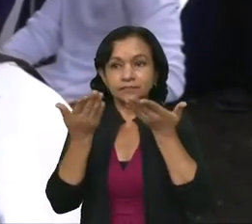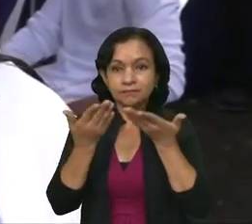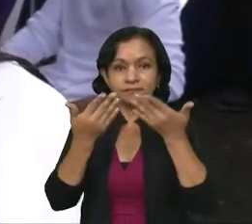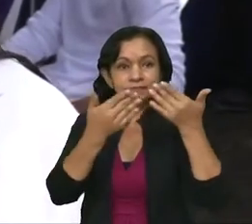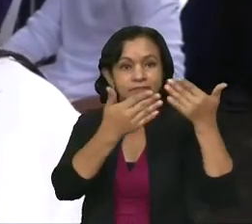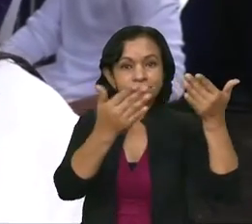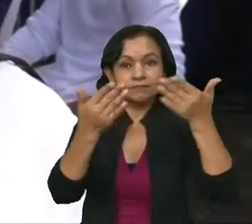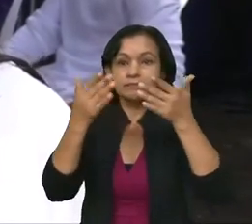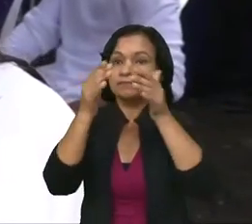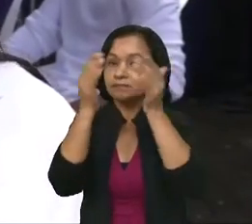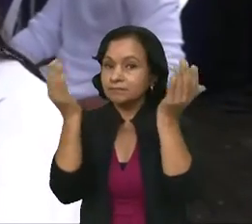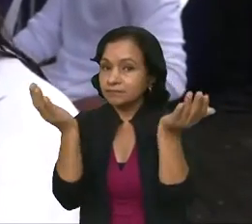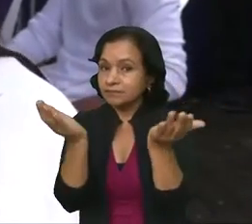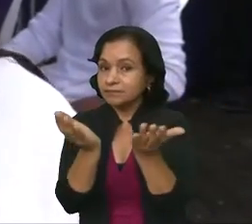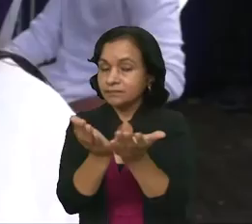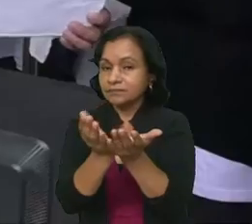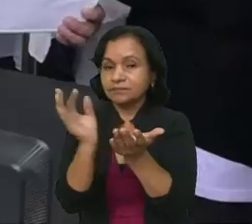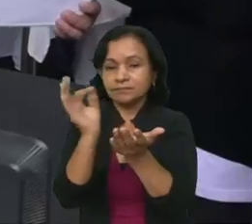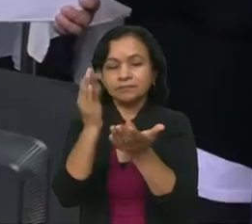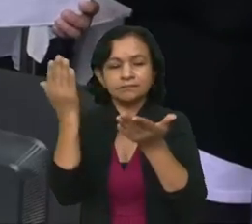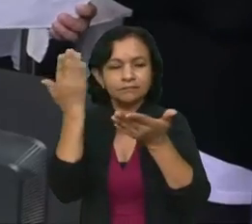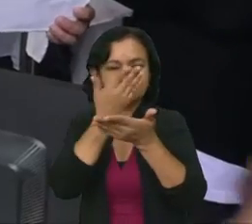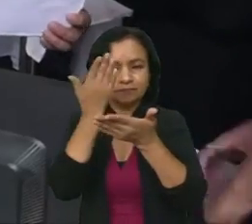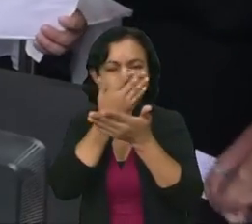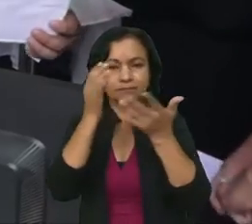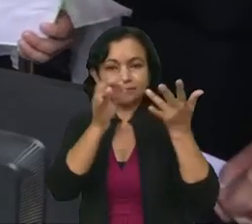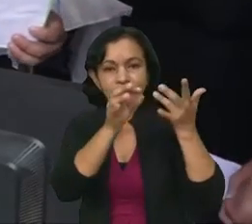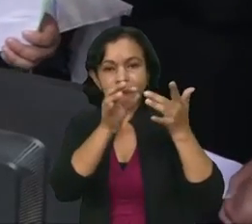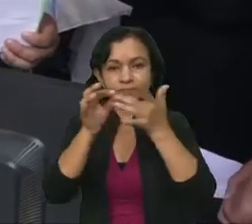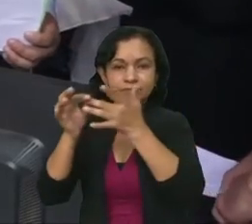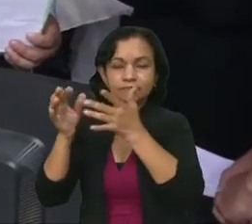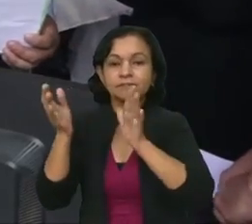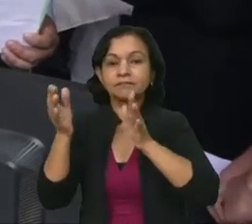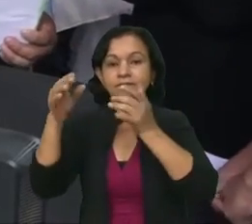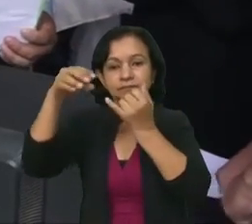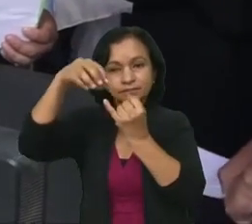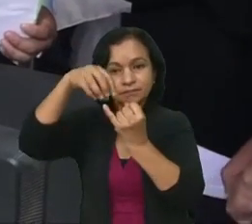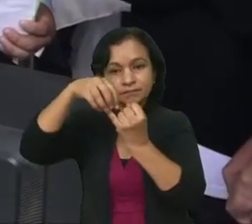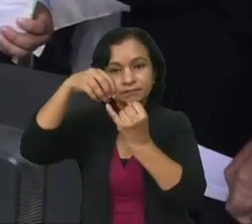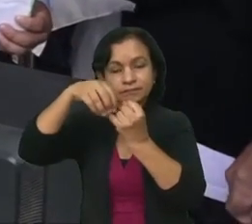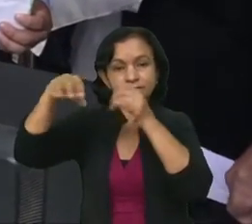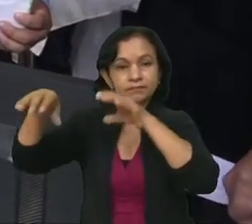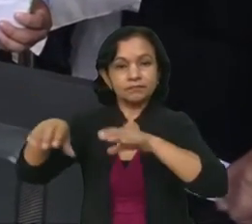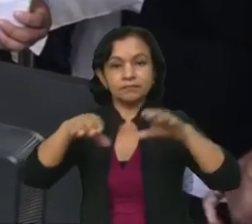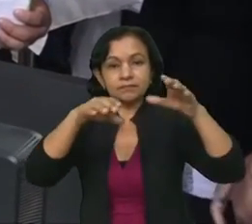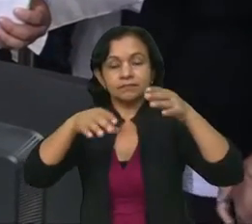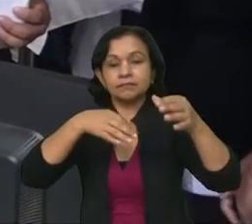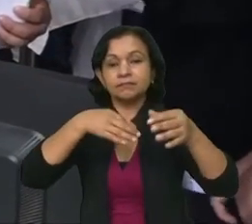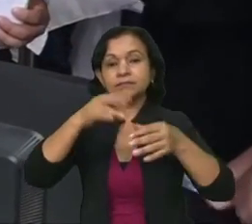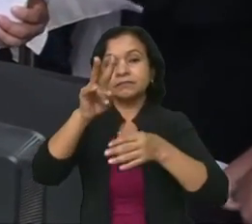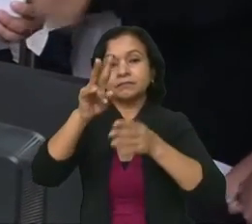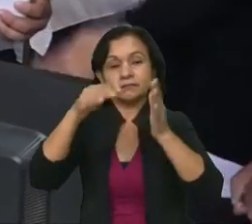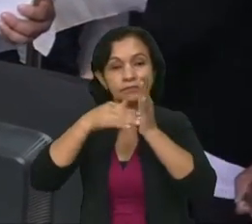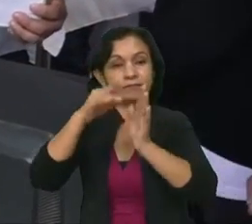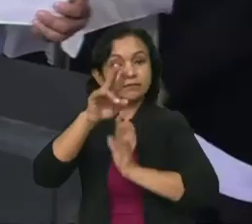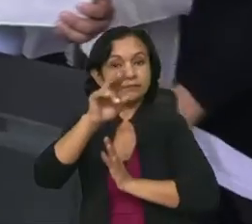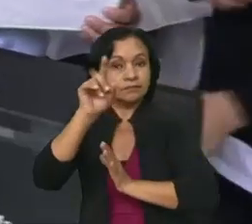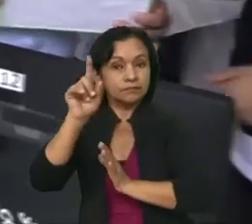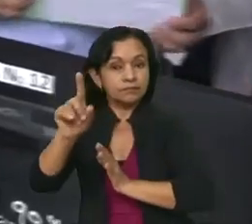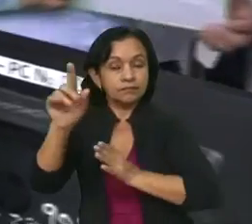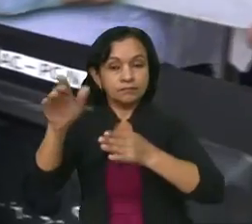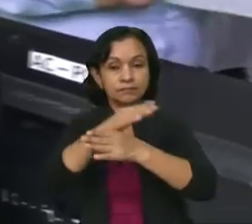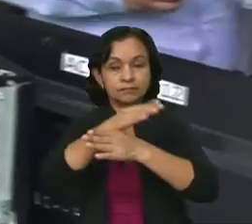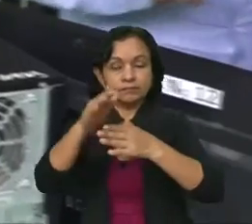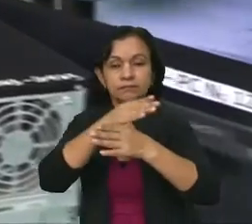nos ofrece oportunidades al mundo de manera profesional. En la actividad del INATEC dio a conocer la oferta educativa para el 2021 en las carreras